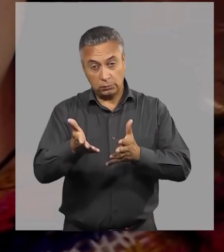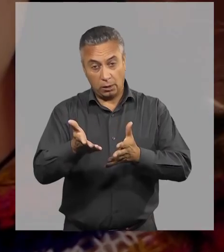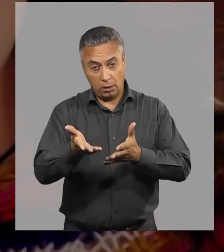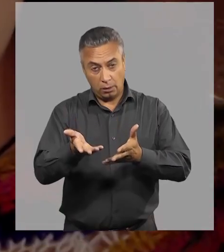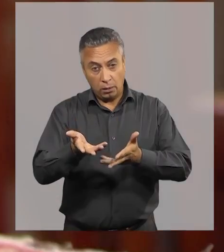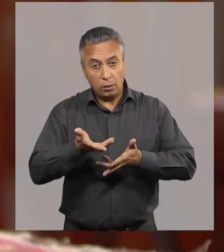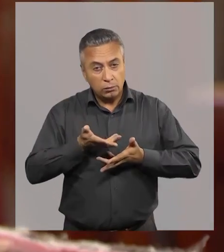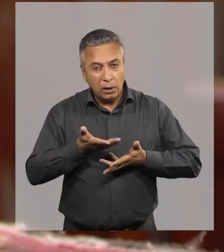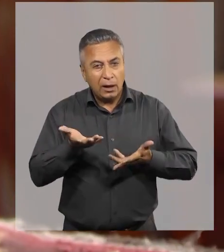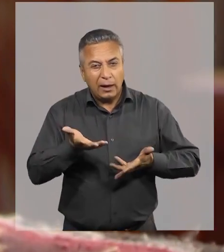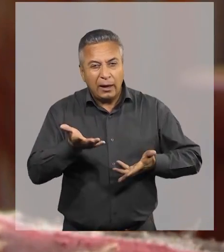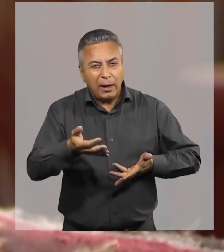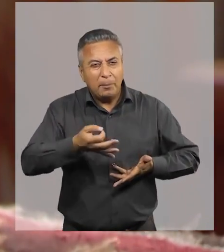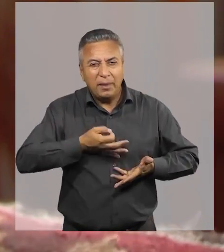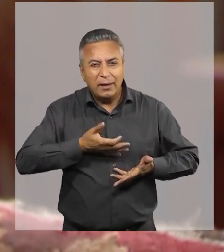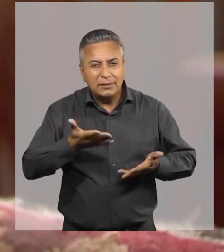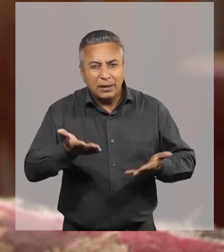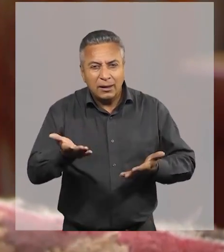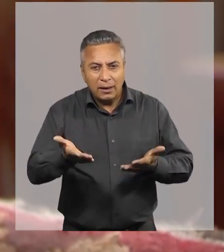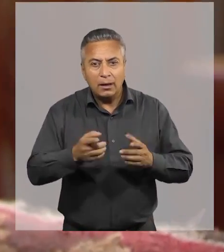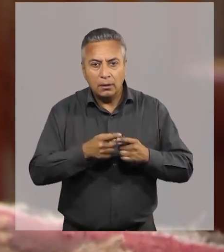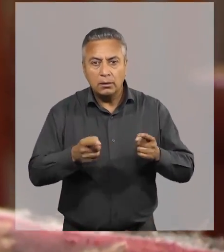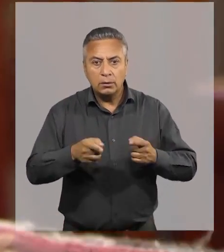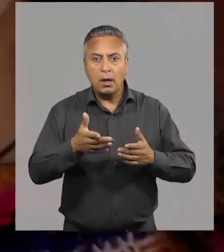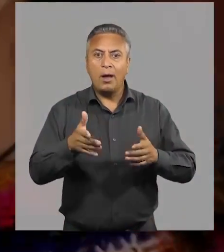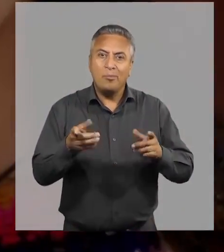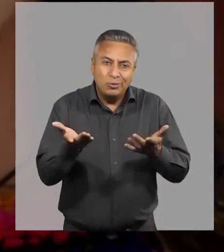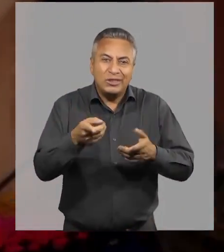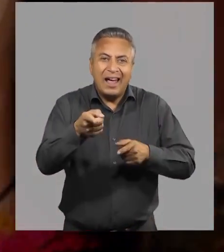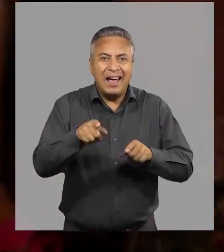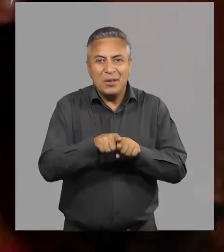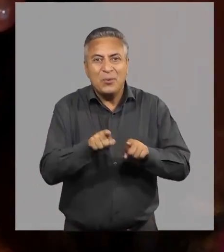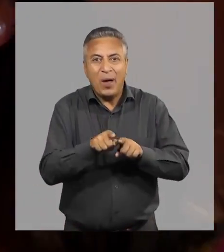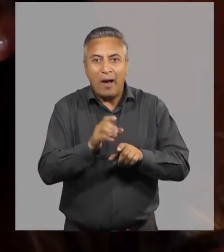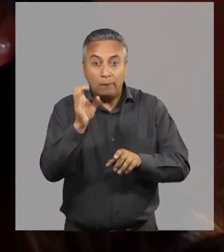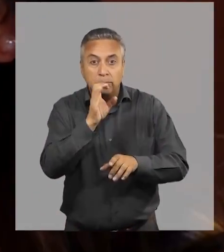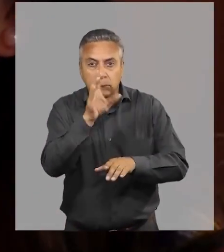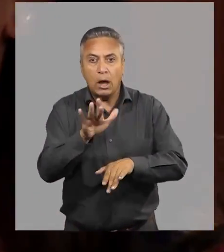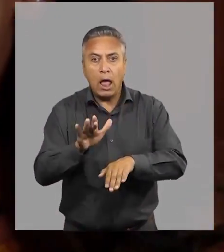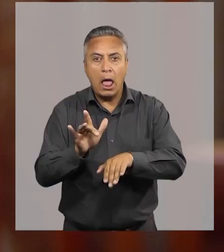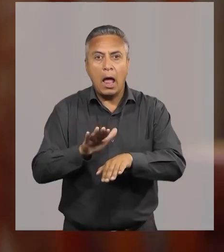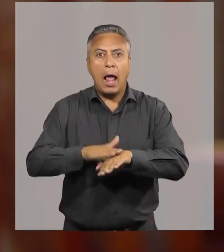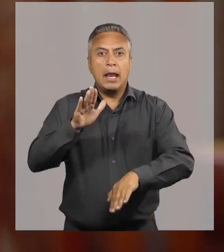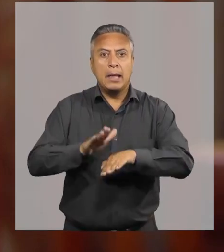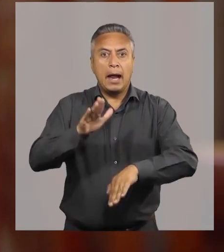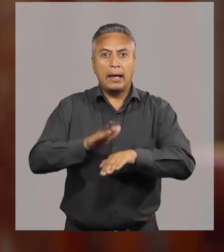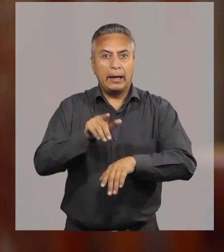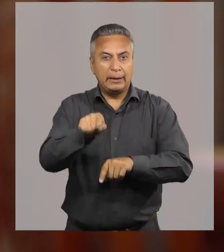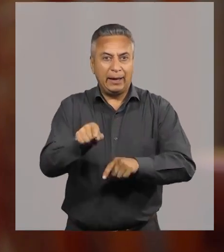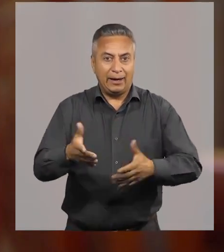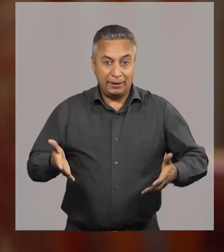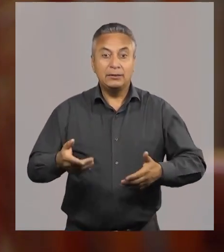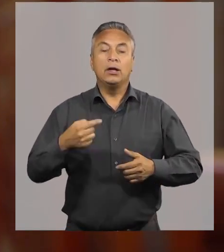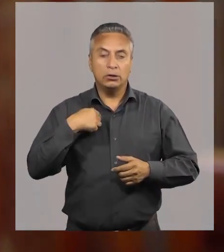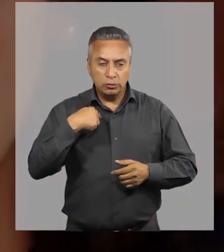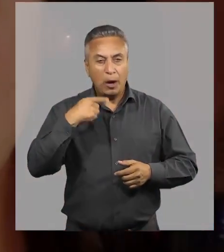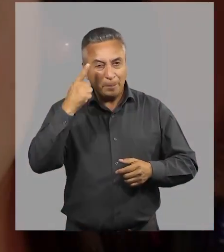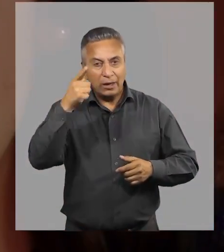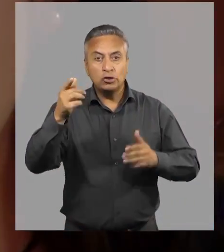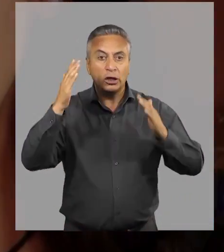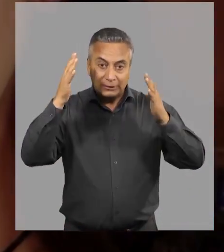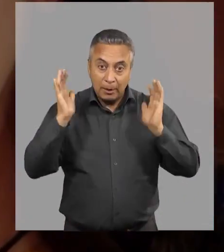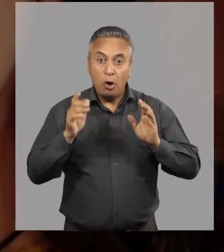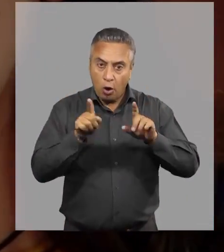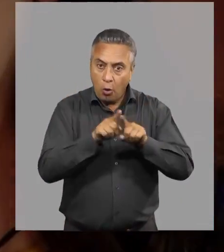Jacinta, por favor, expláyate. ¿Qué me estáis diciendo? Le calienta la sopa, po. Mira, yo creo